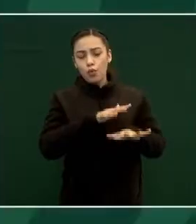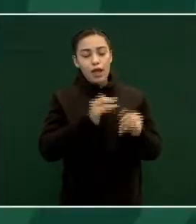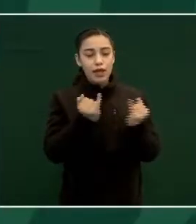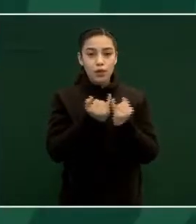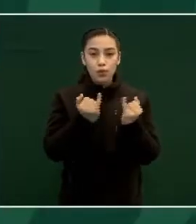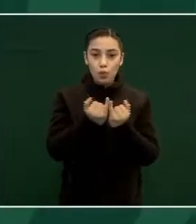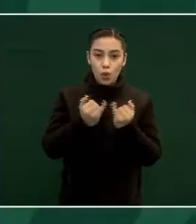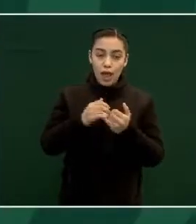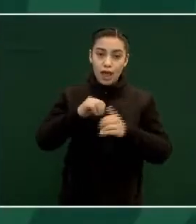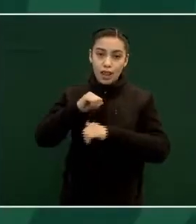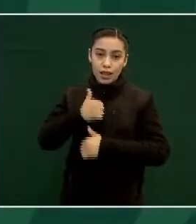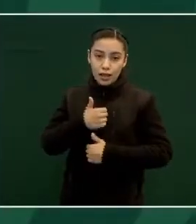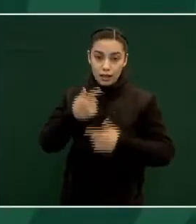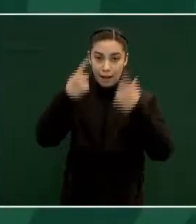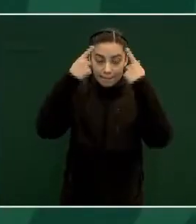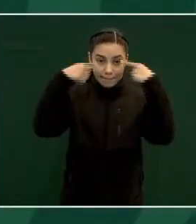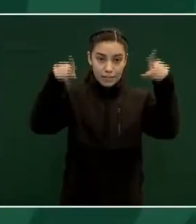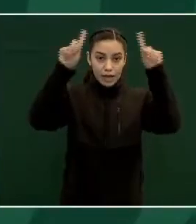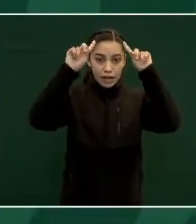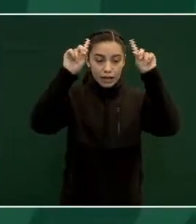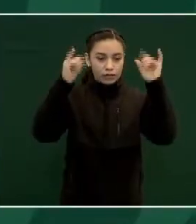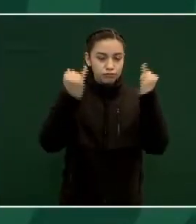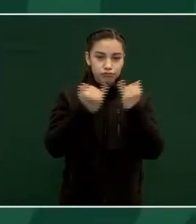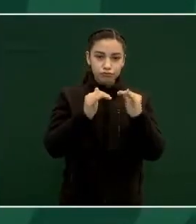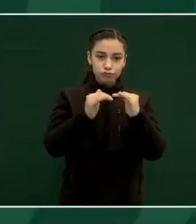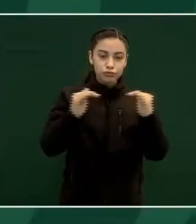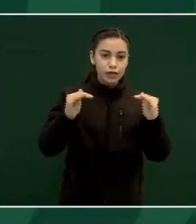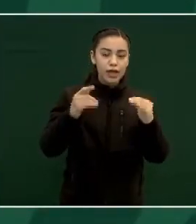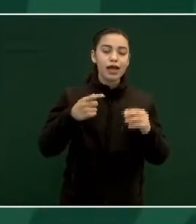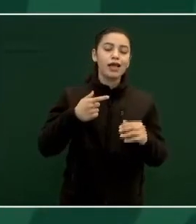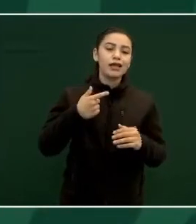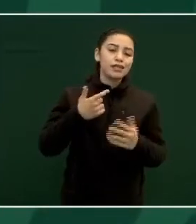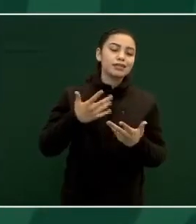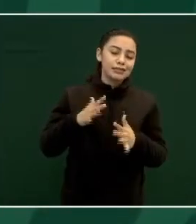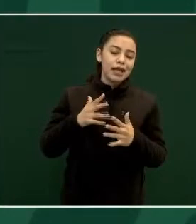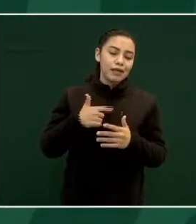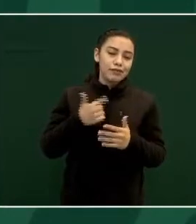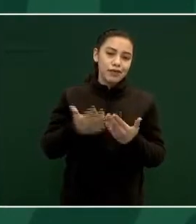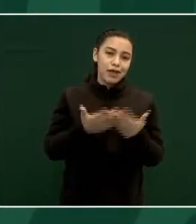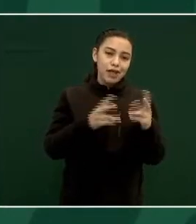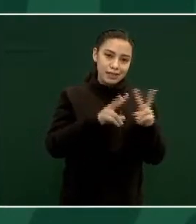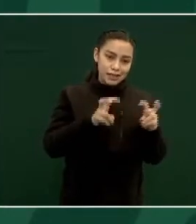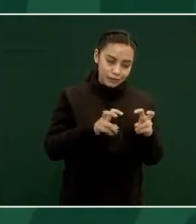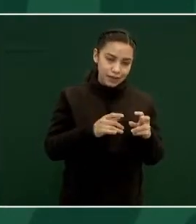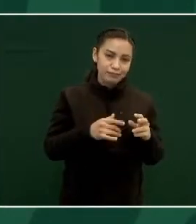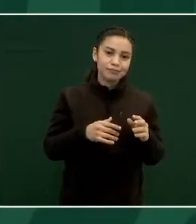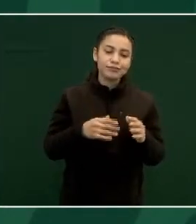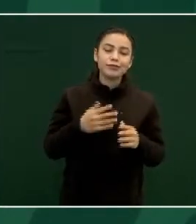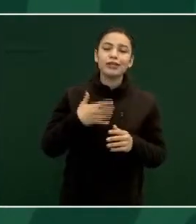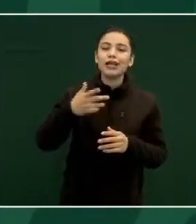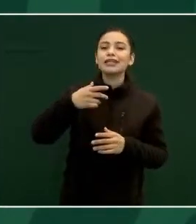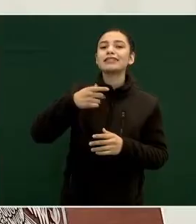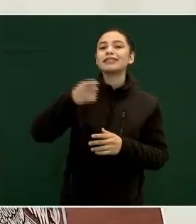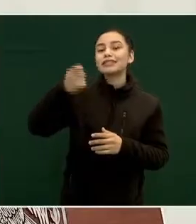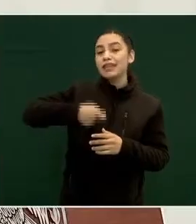meto en ese tema, bueno, pues saludo desde aquí a mi queridísimo